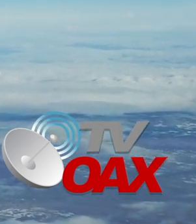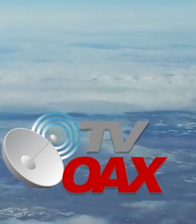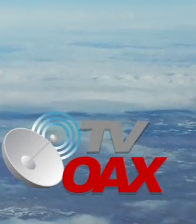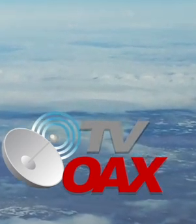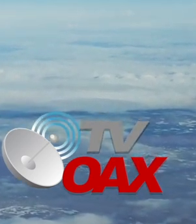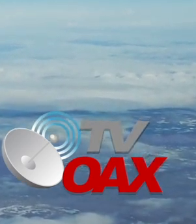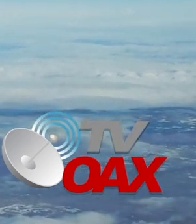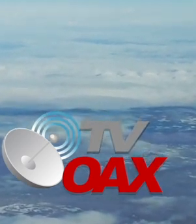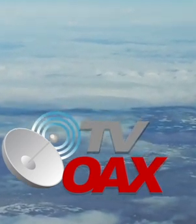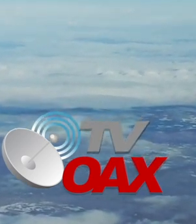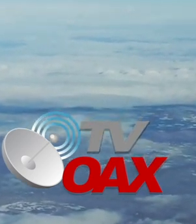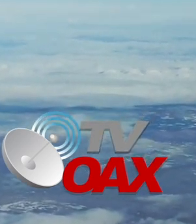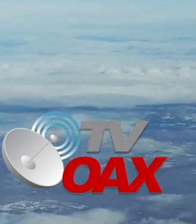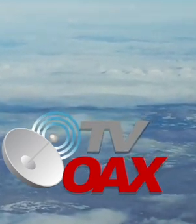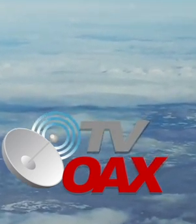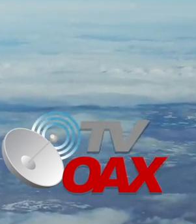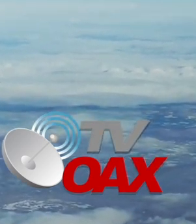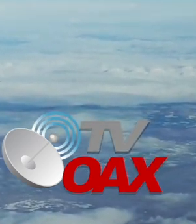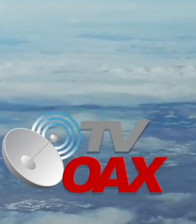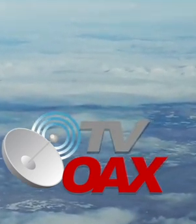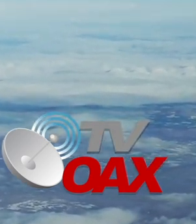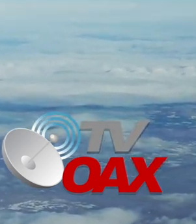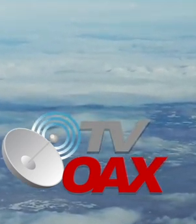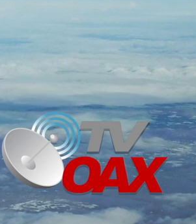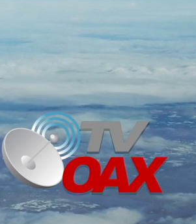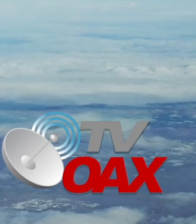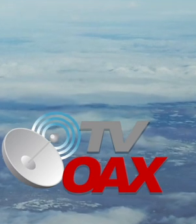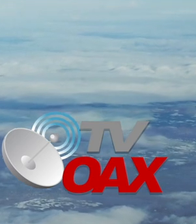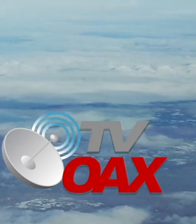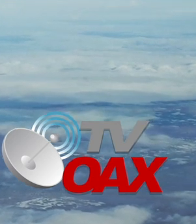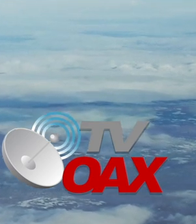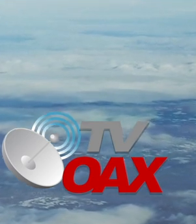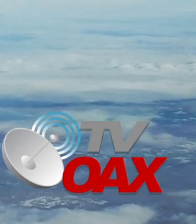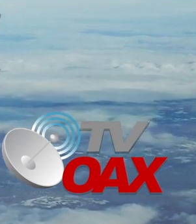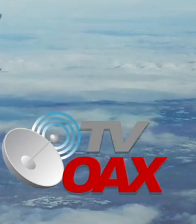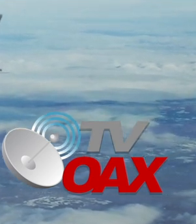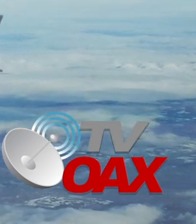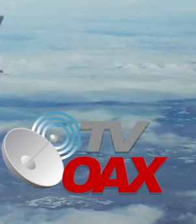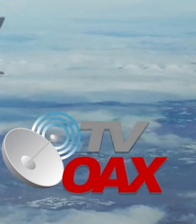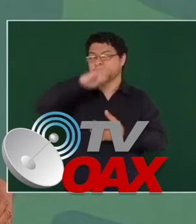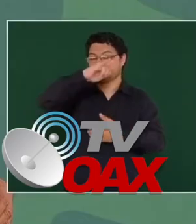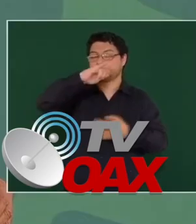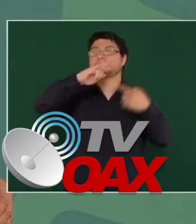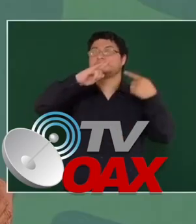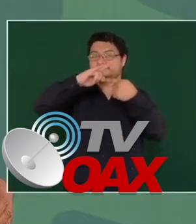y con el apoyo de las líneas existentes